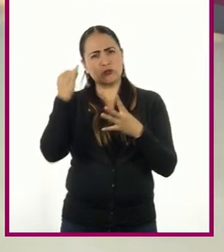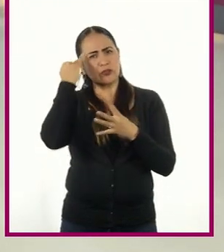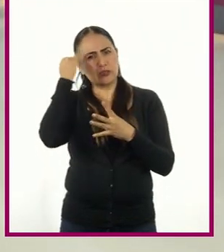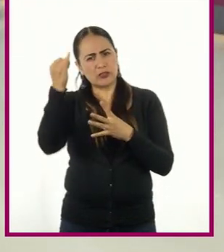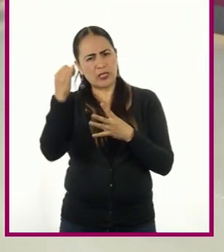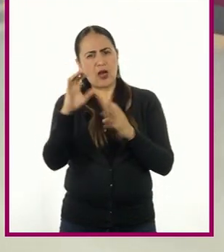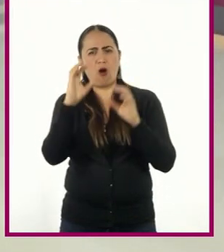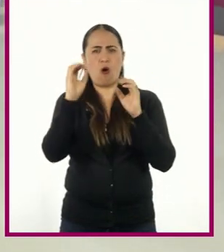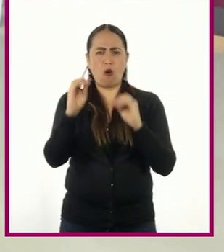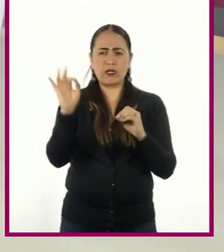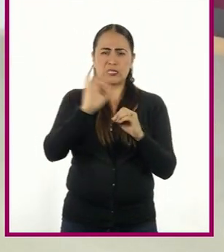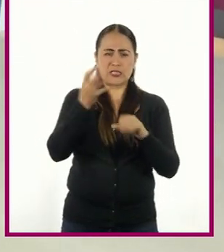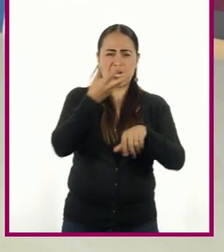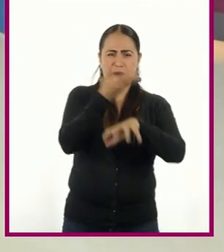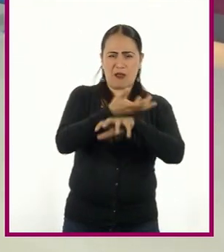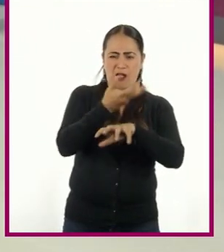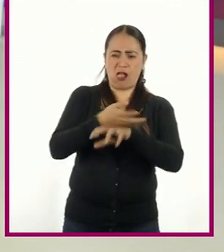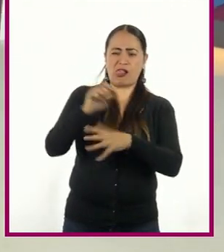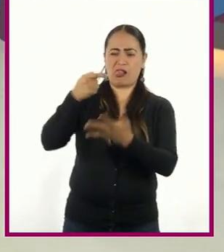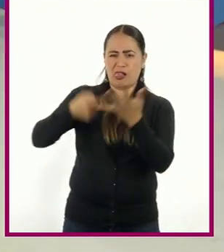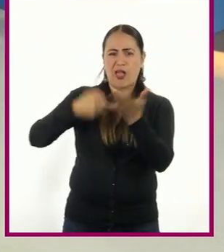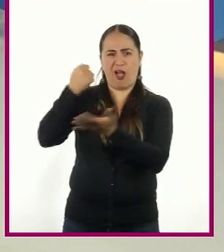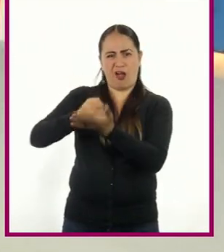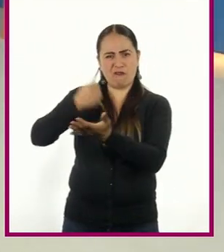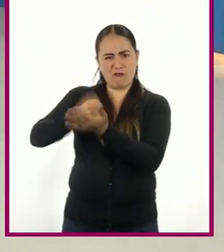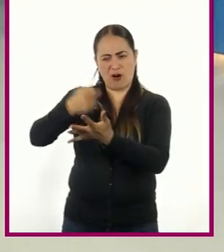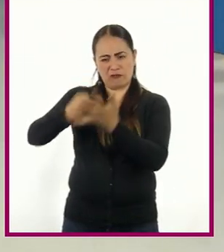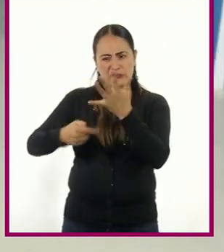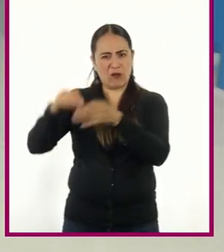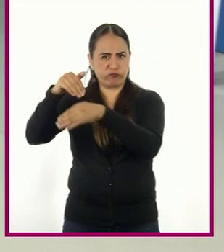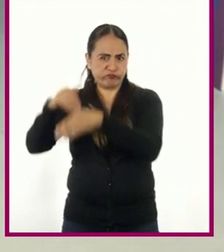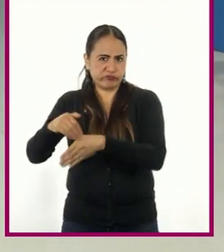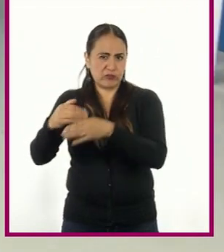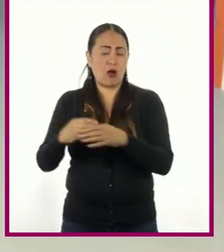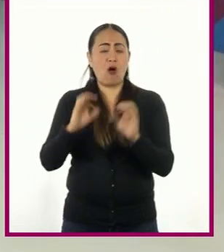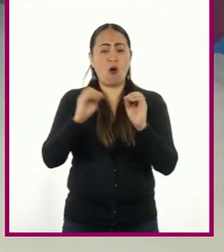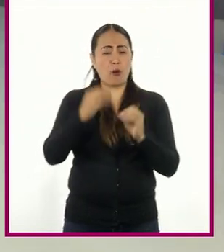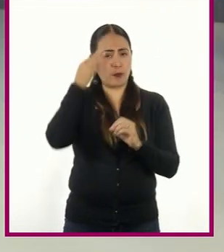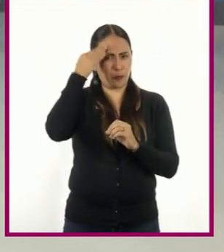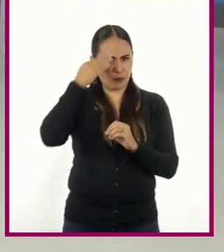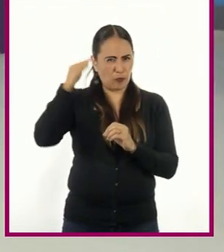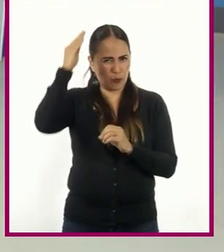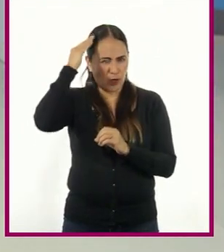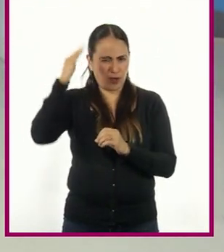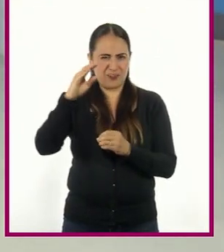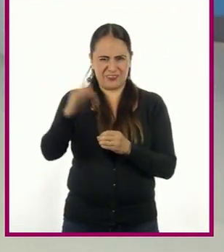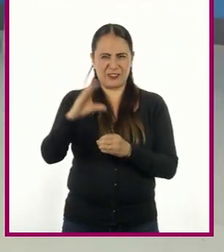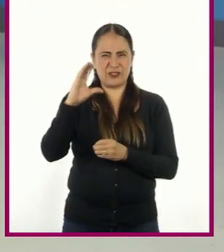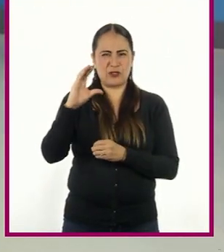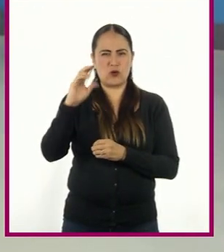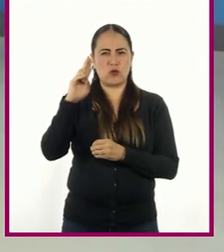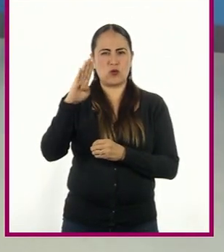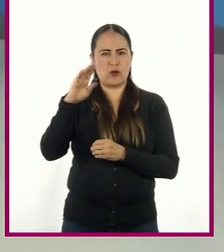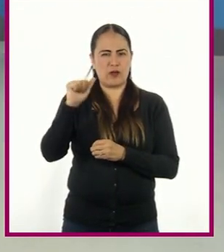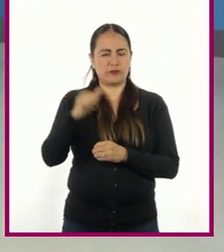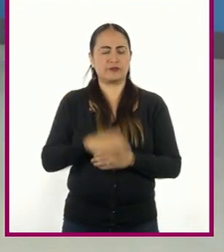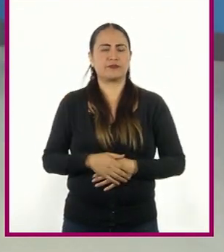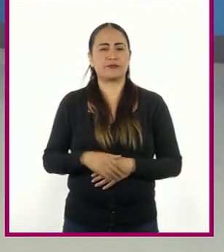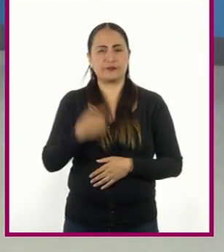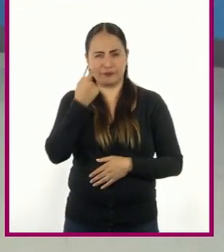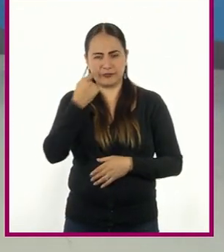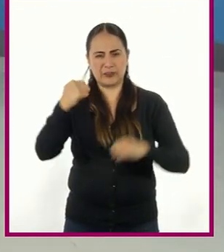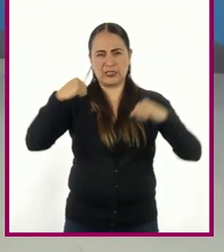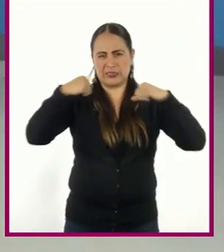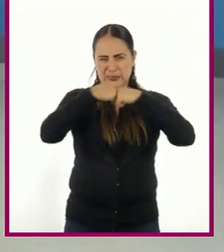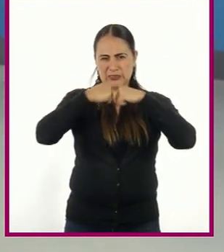o por la presión norteamericana. Otro caso similar es el de Cuba. Como podrán darse cuenta, las fronteras en el